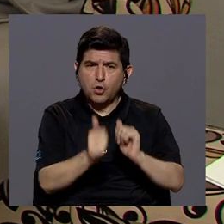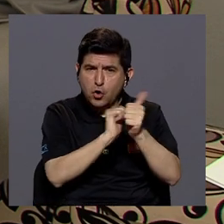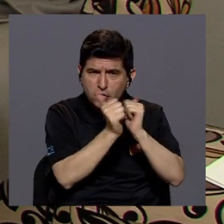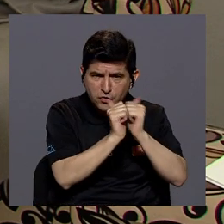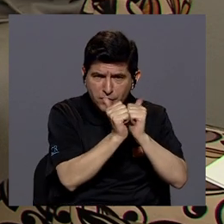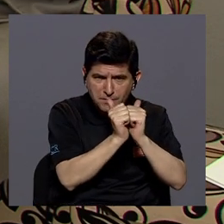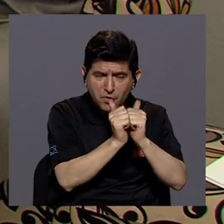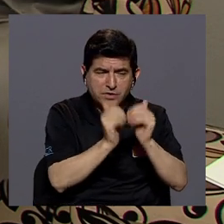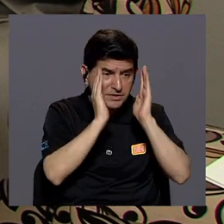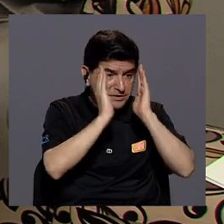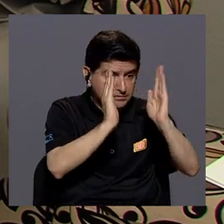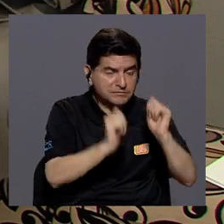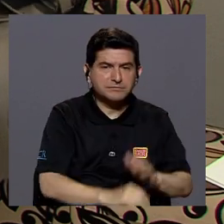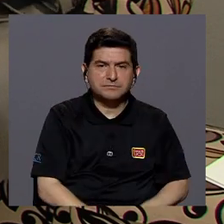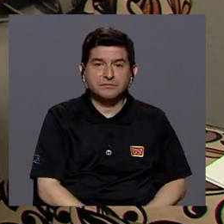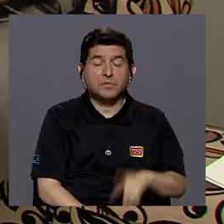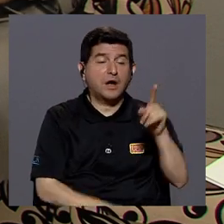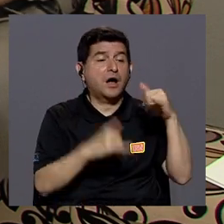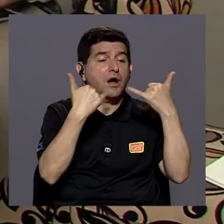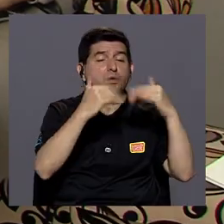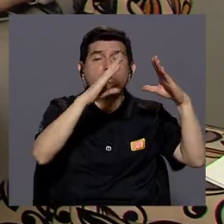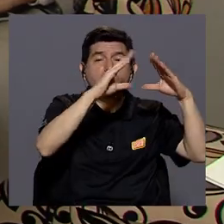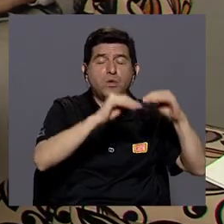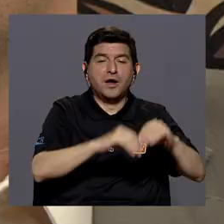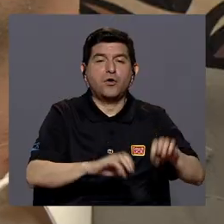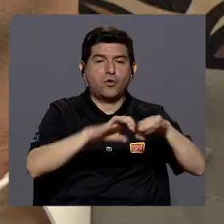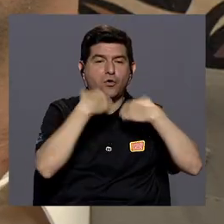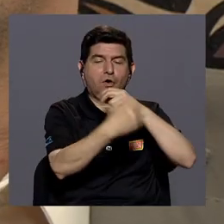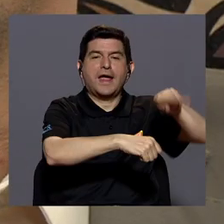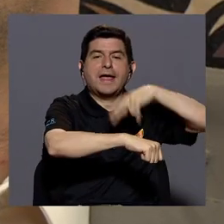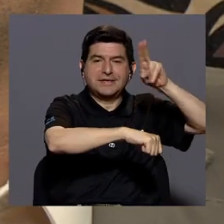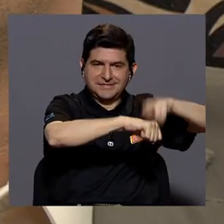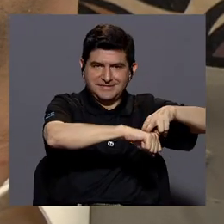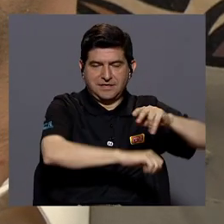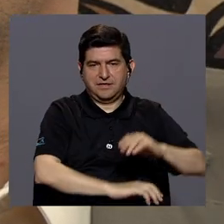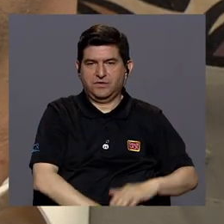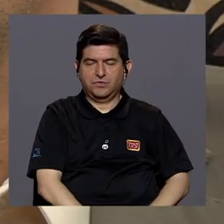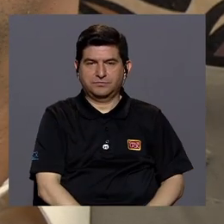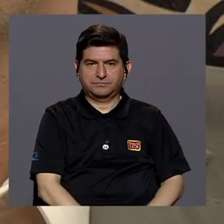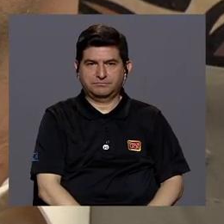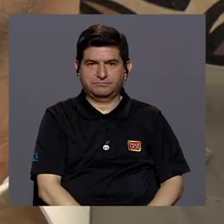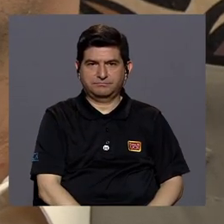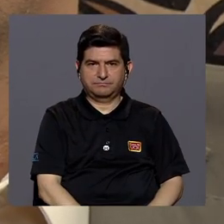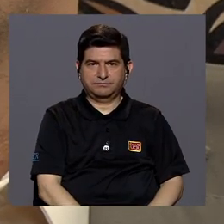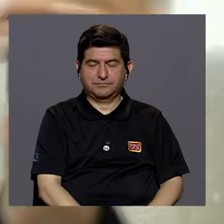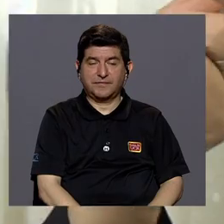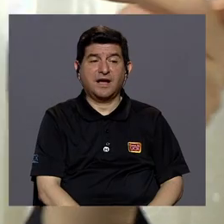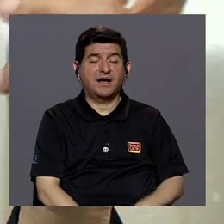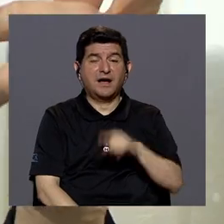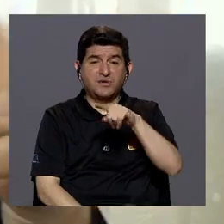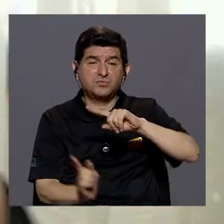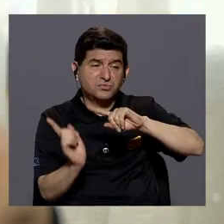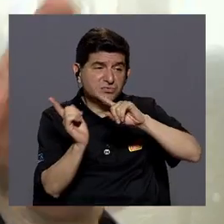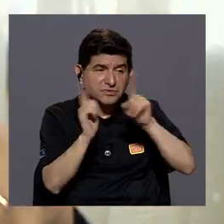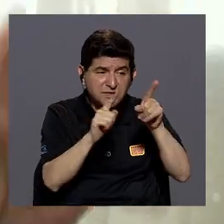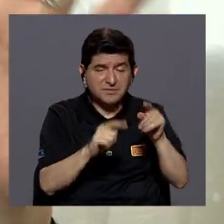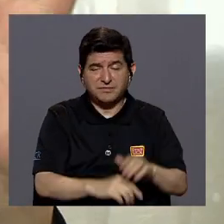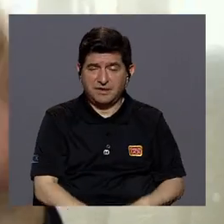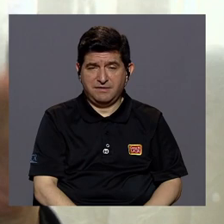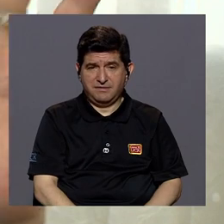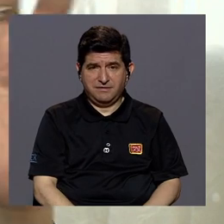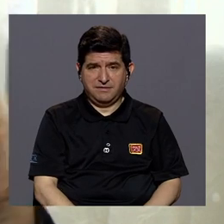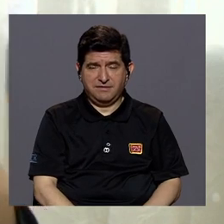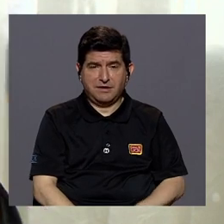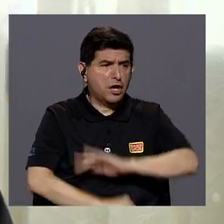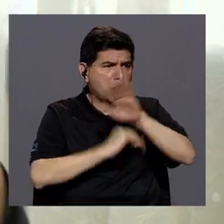deportes, había un partido nocturno en el Estadio Nacional, digamos. Entonces, bueno, yo tenía que ir, me daban a mí, a todos los periodistas